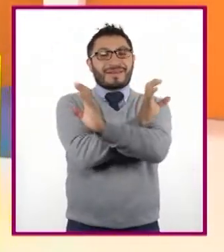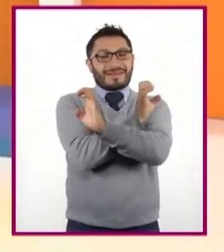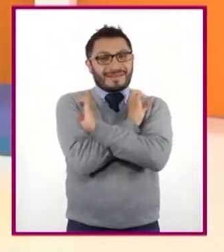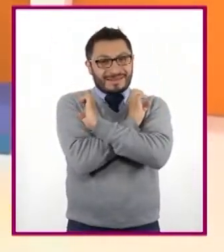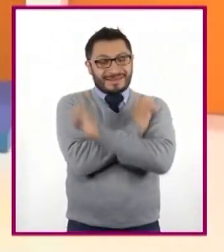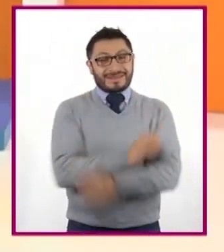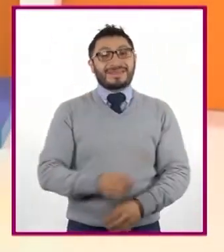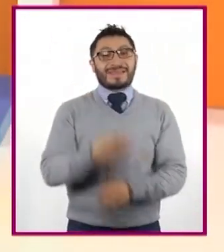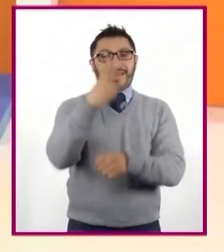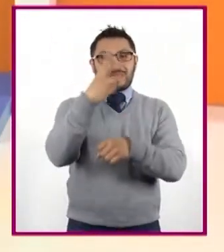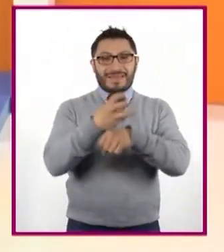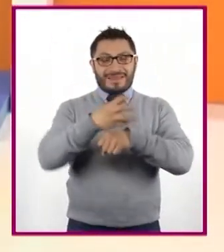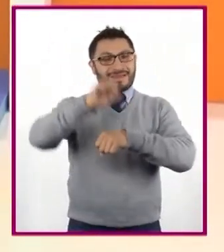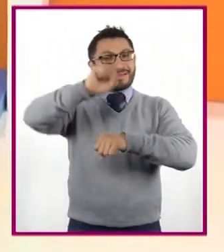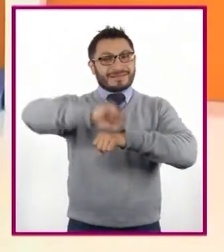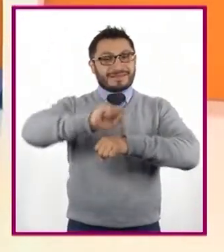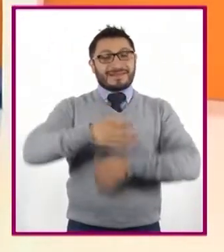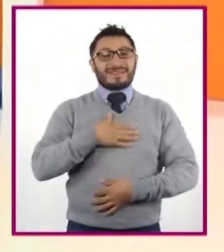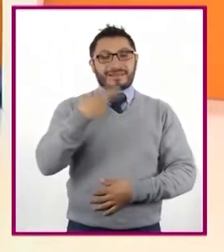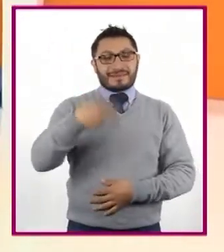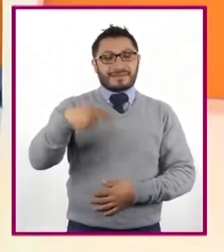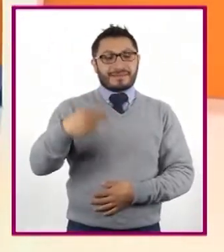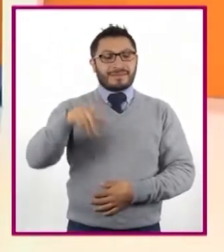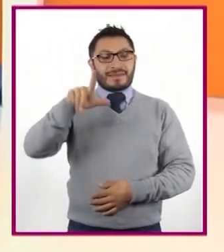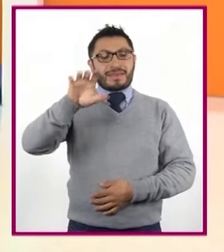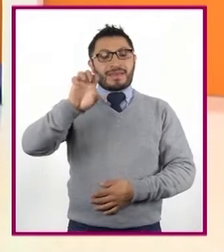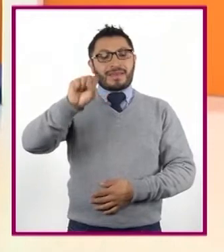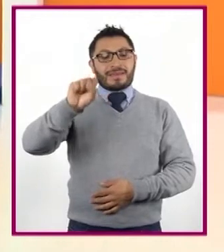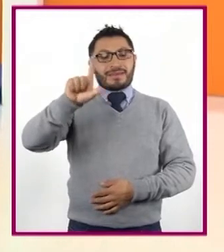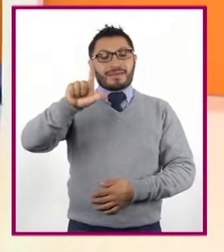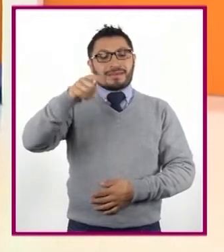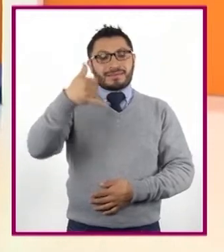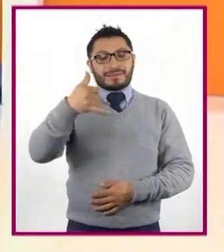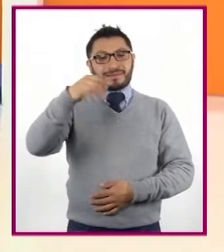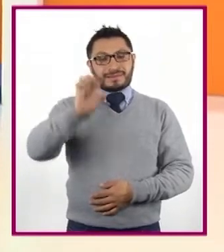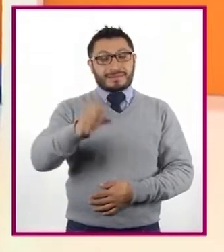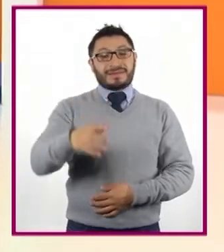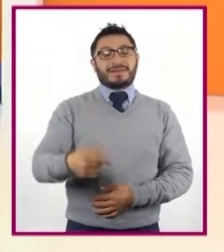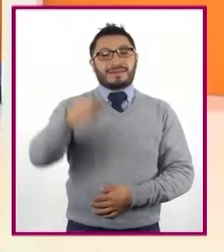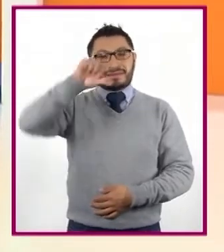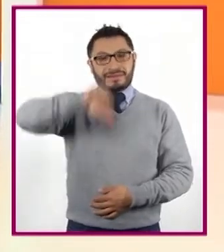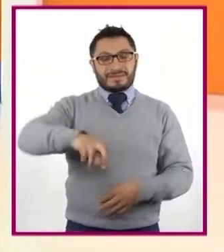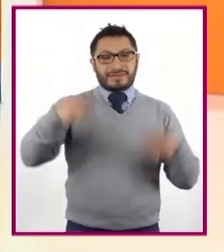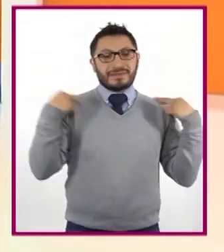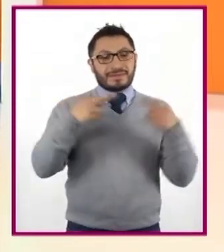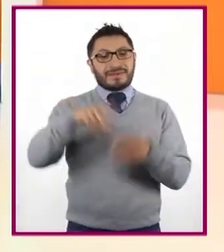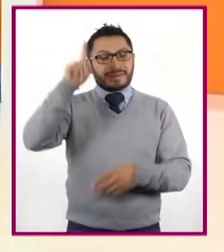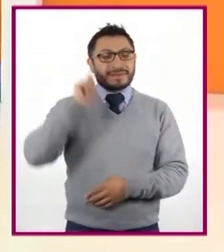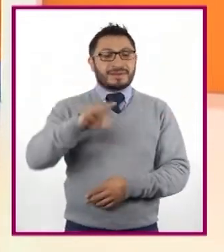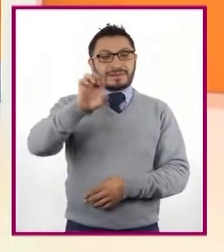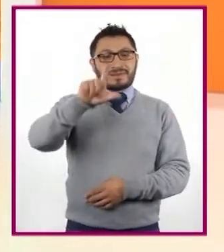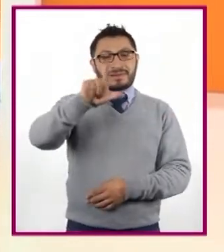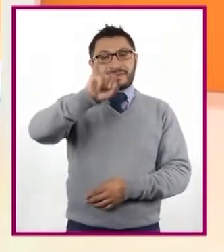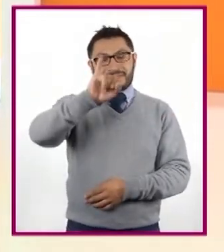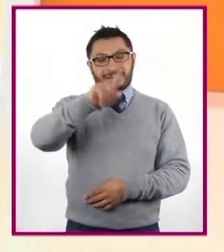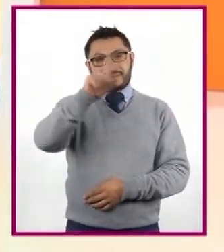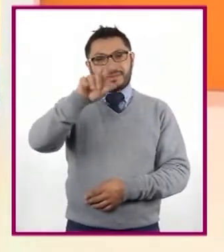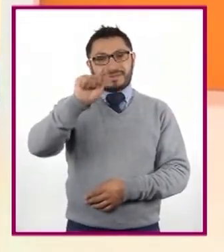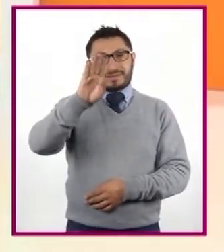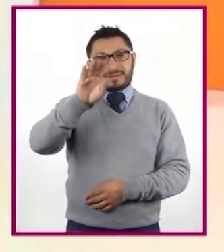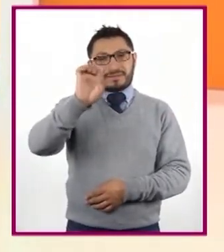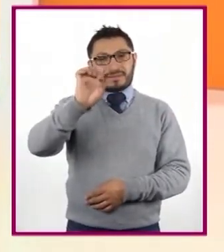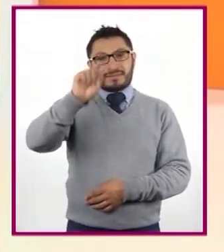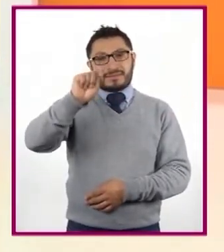Ética de tercer grado. Yo soy Leslie Mendívil y me encuentro con la profesora Elizabeth Velázquez Campos, quien guiará esta